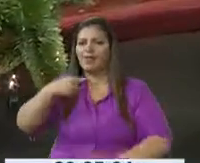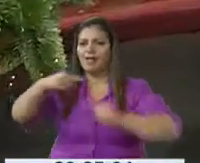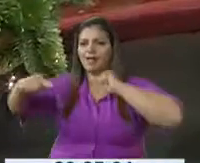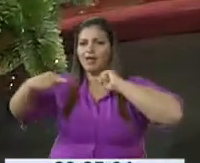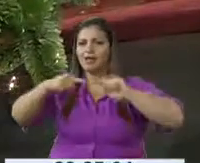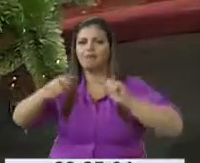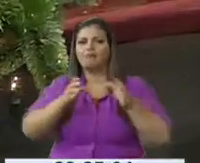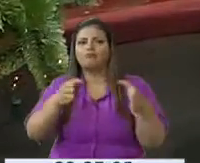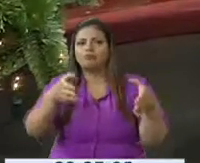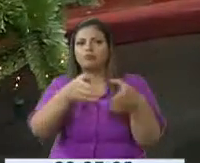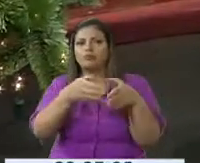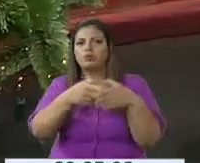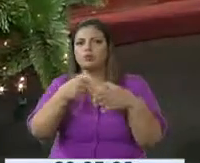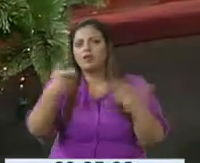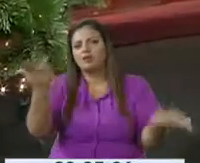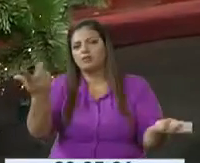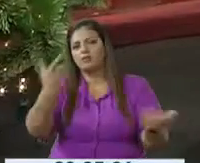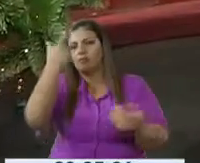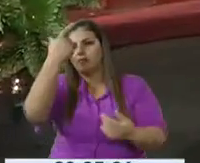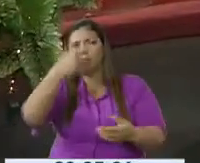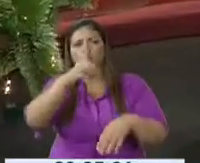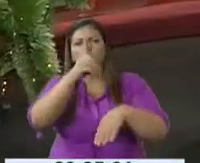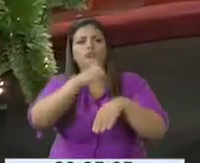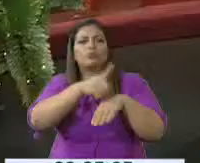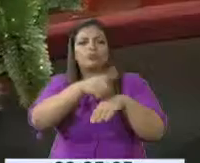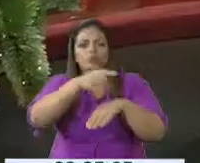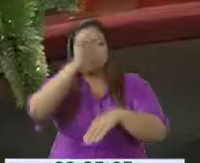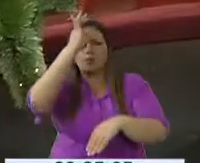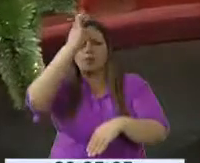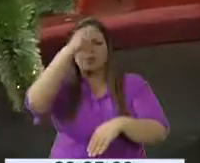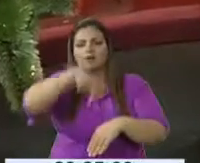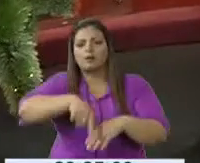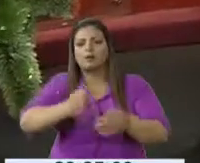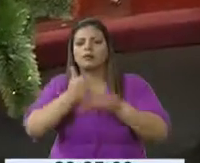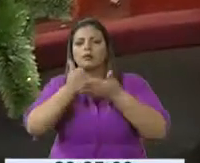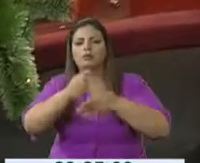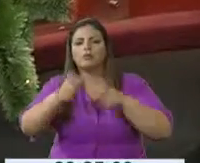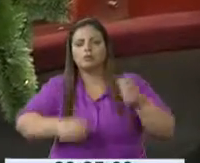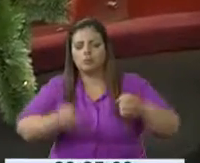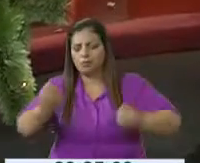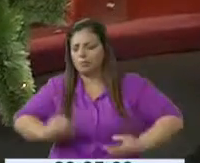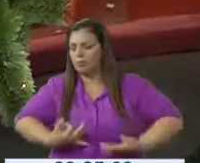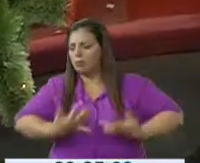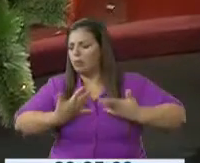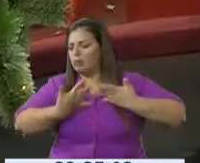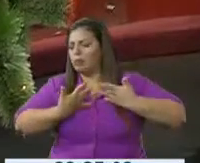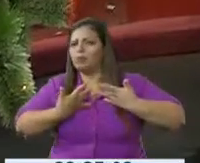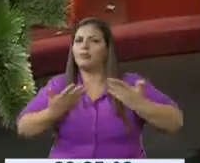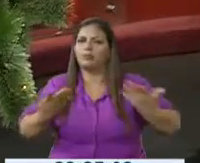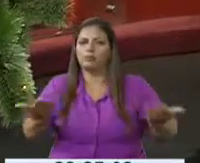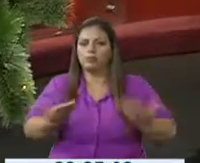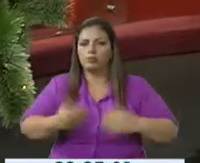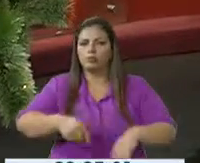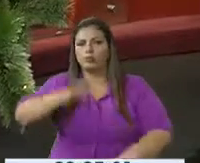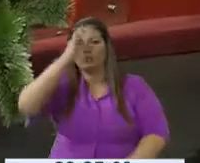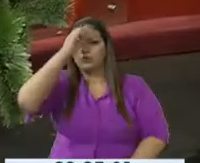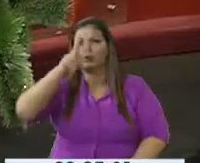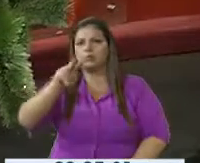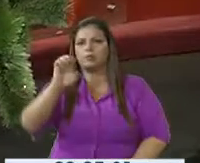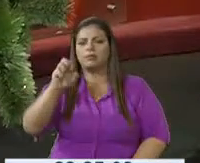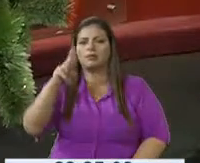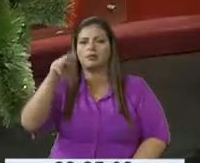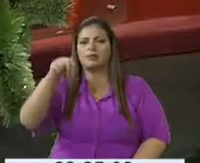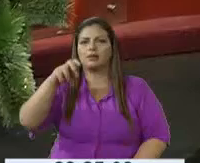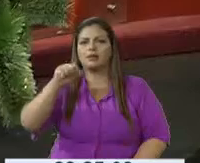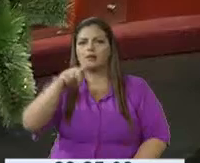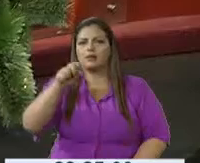y del servicio de cirugía plástica reconstructiva en quemados del Hospital Luis Vernaza de Guayaquil, pero que sirve al Ecuador